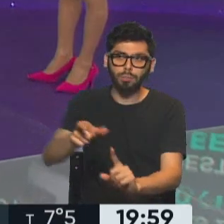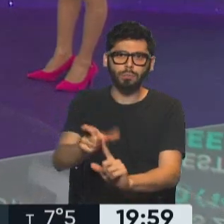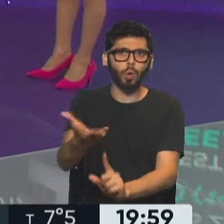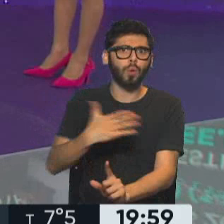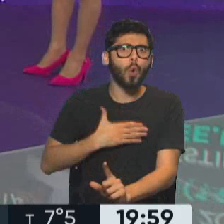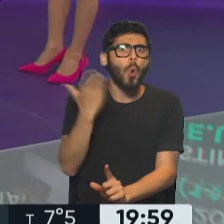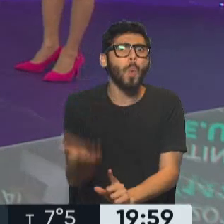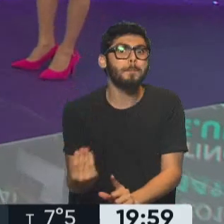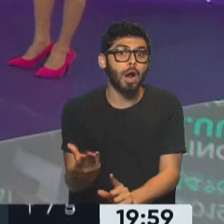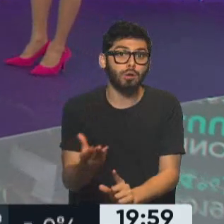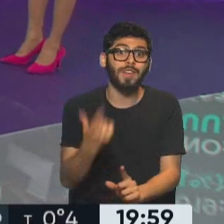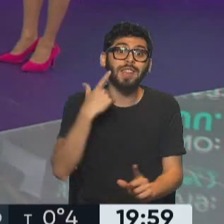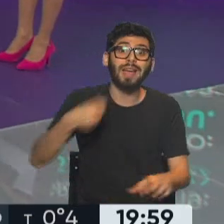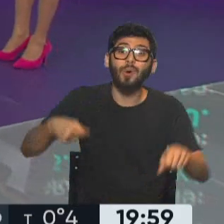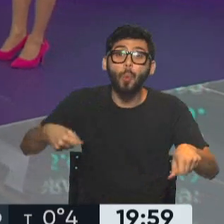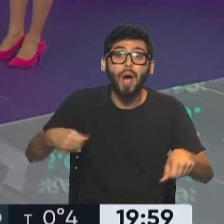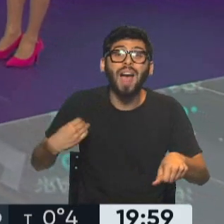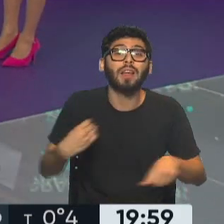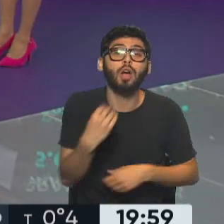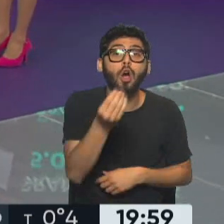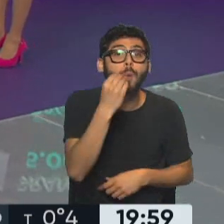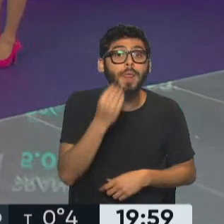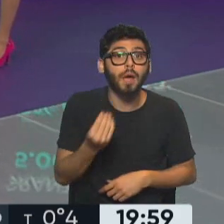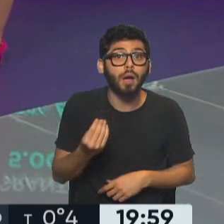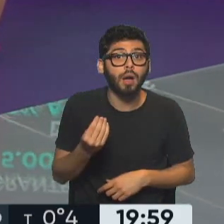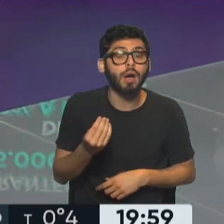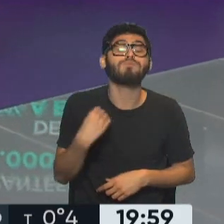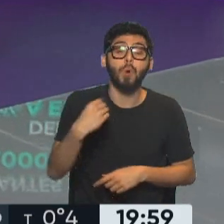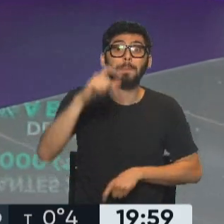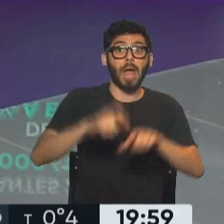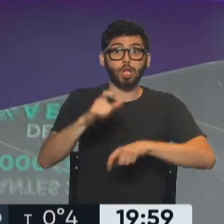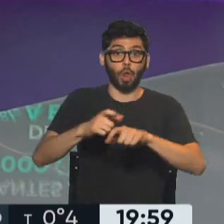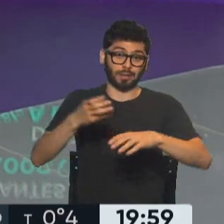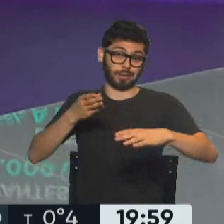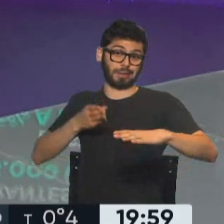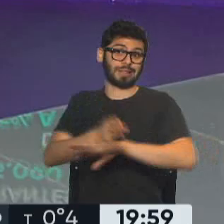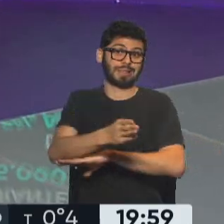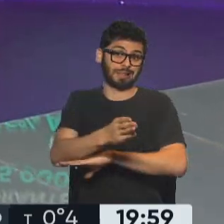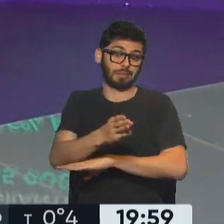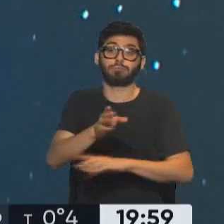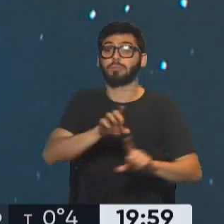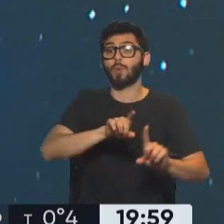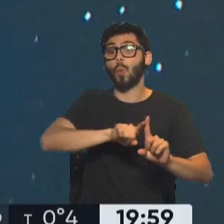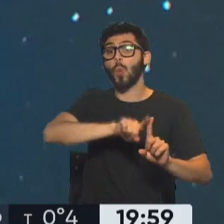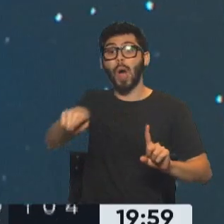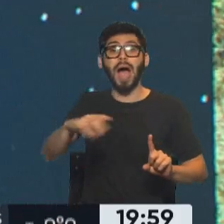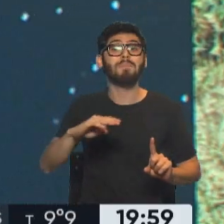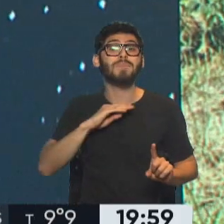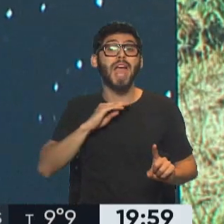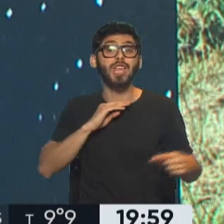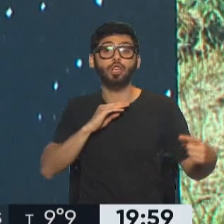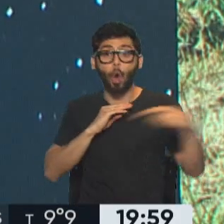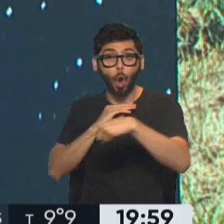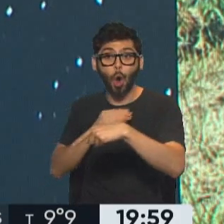tienen aquí. Alimentos. Alimentos. ¿Por qué? ¿Qué es lo que hacen? Bueno, muchos de ellos cruzan a México para conseguir alimentos